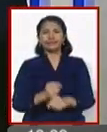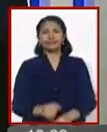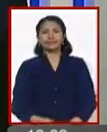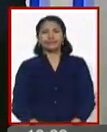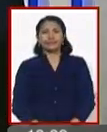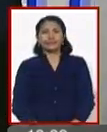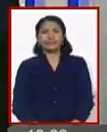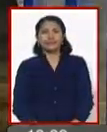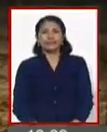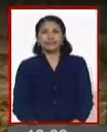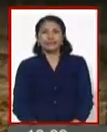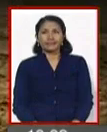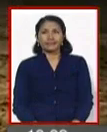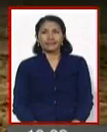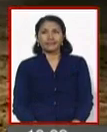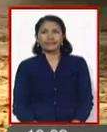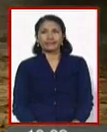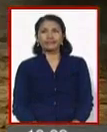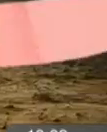resumen.